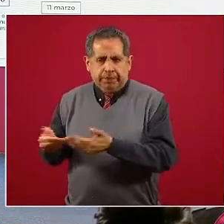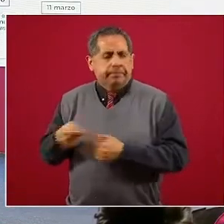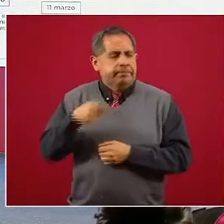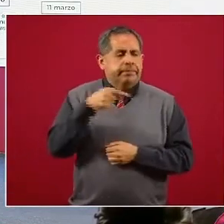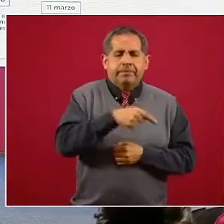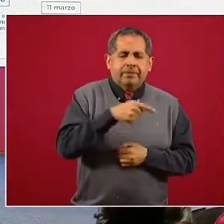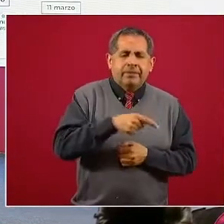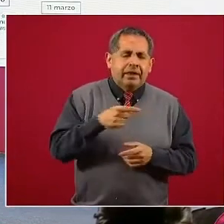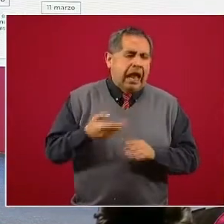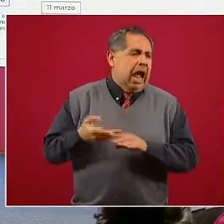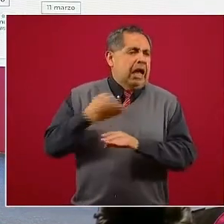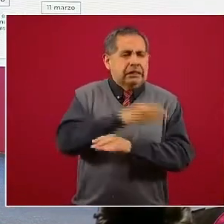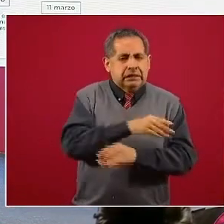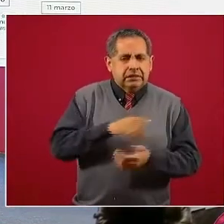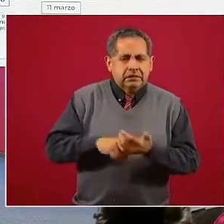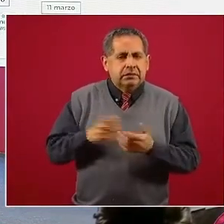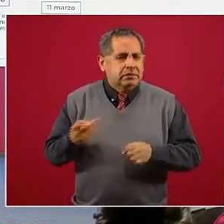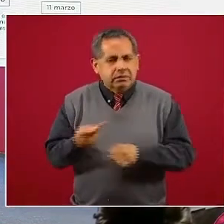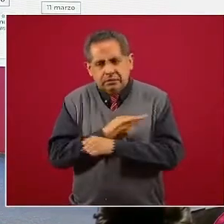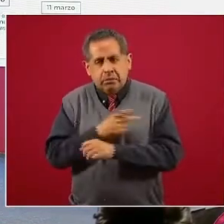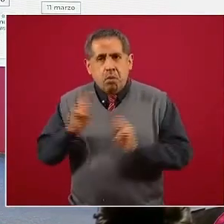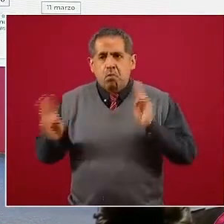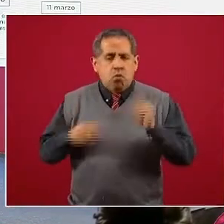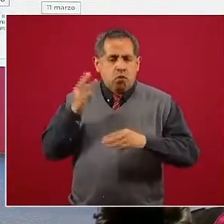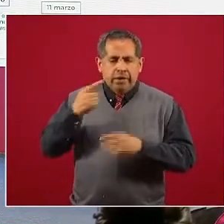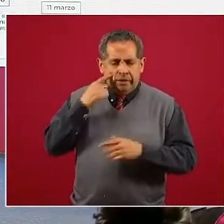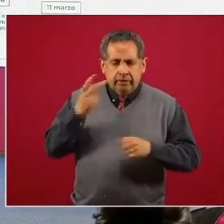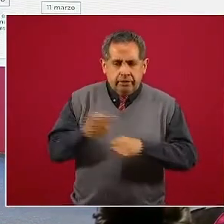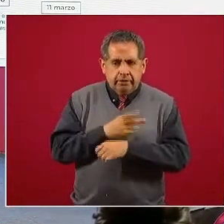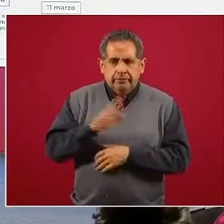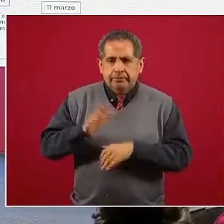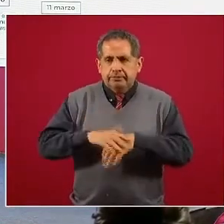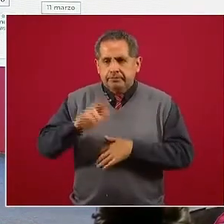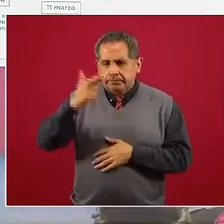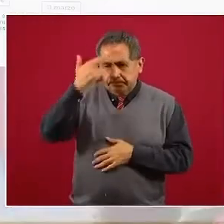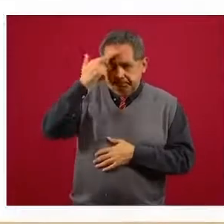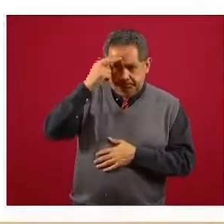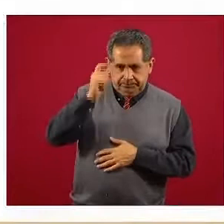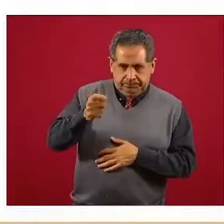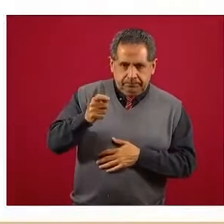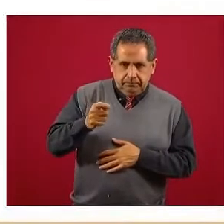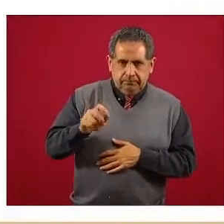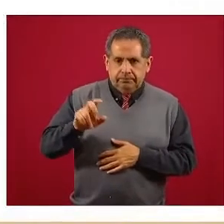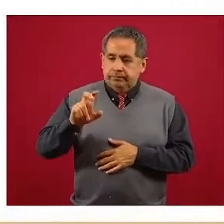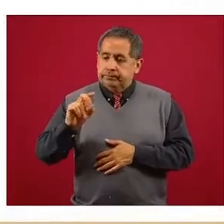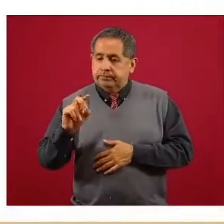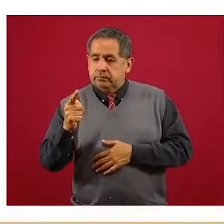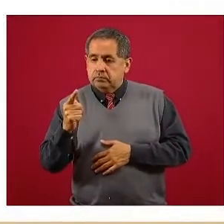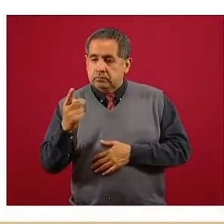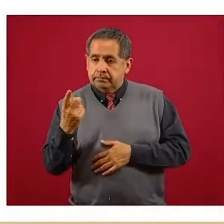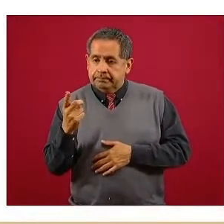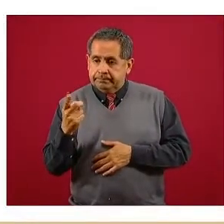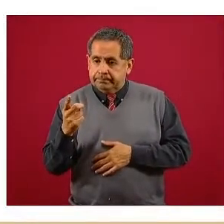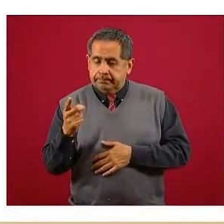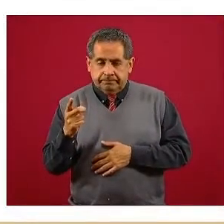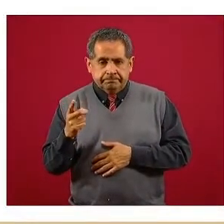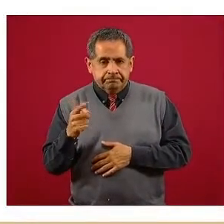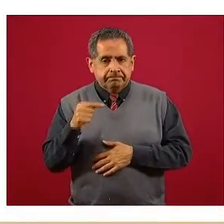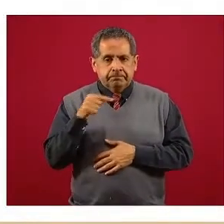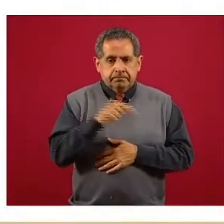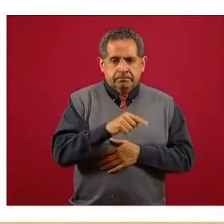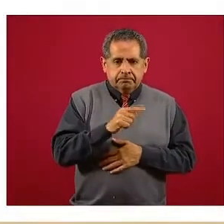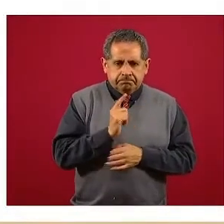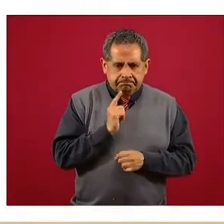se han dado a nivel mundial. Recordarán que desde el 31 de diciembre se